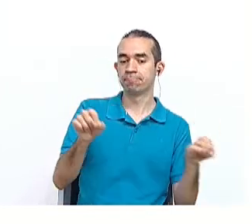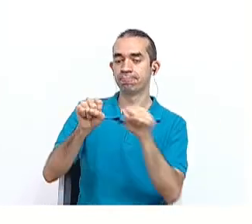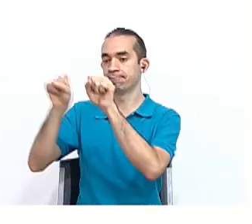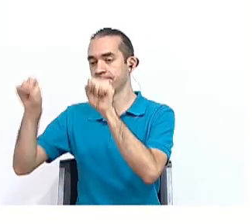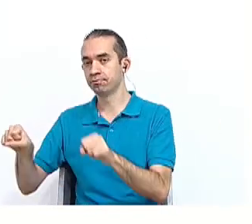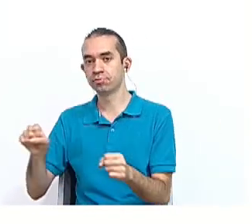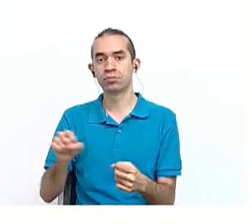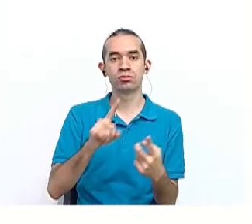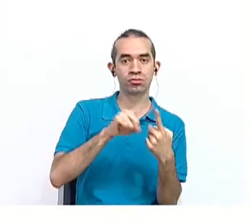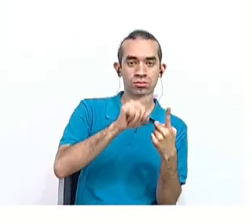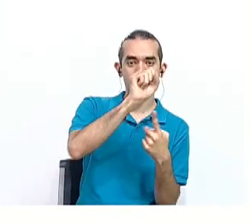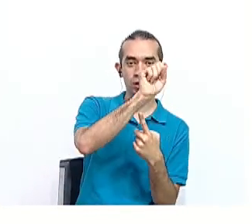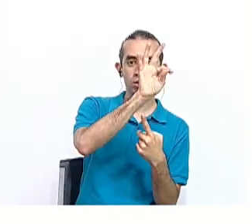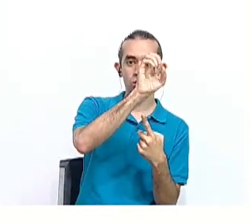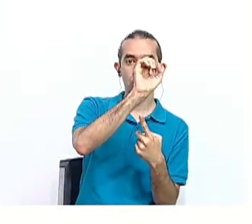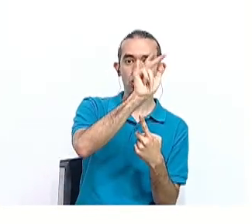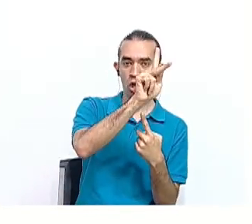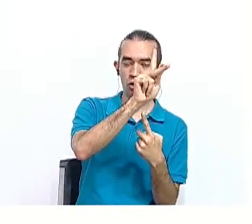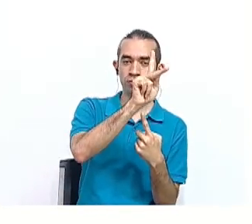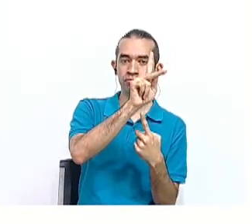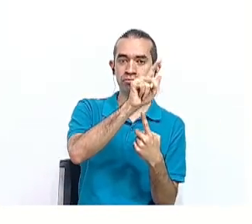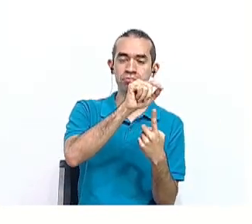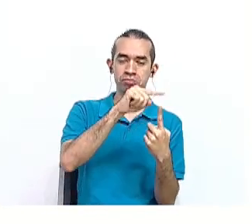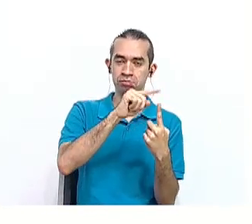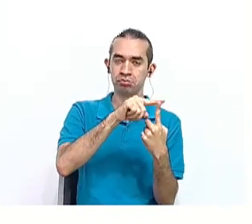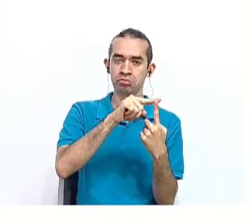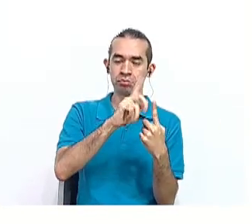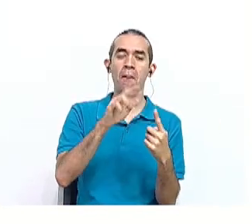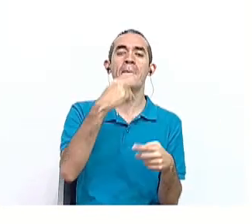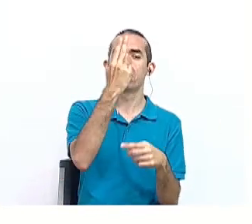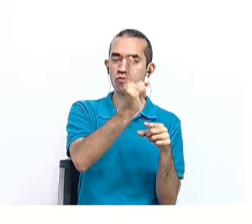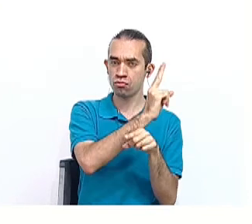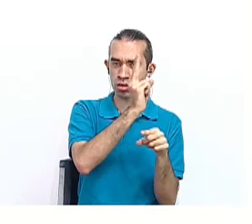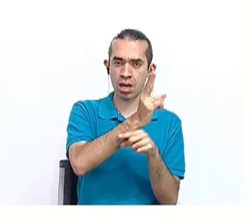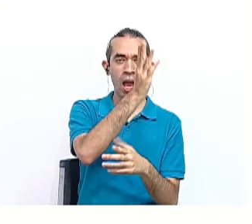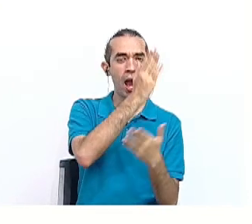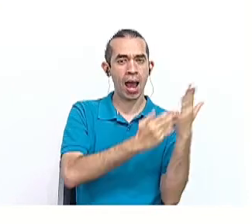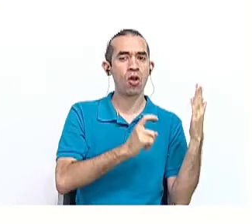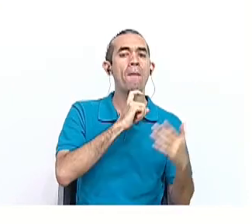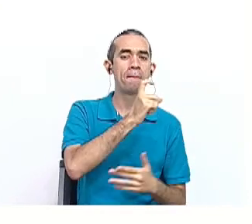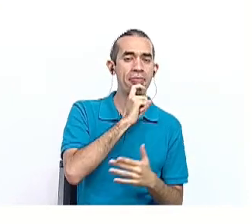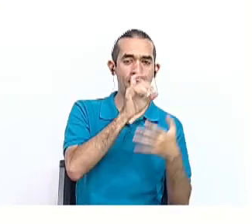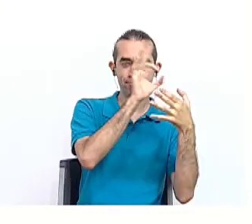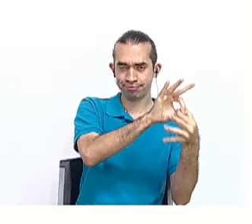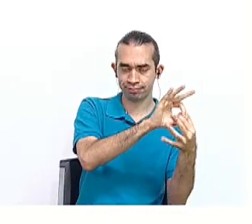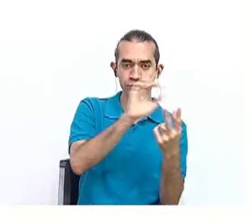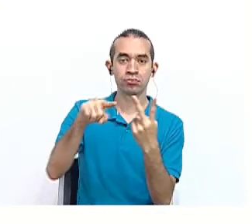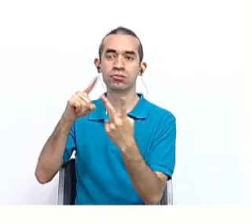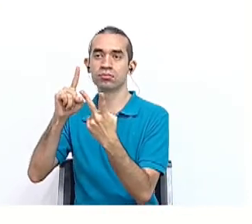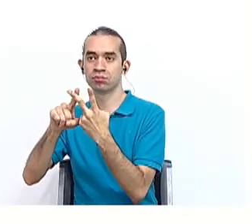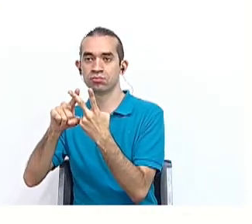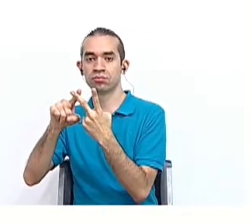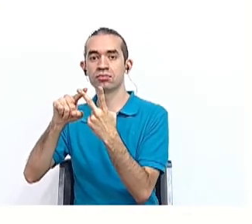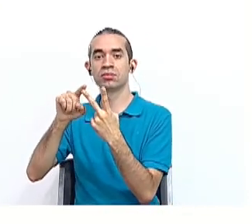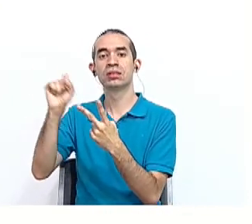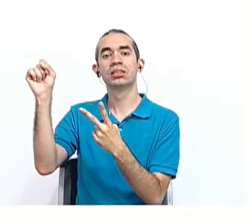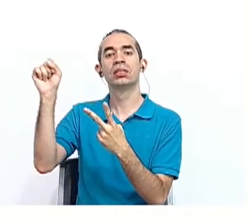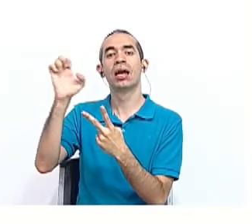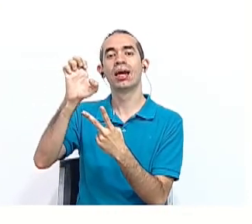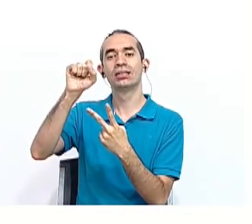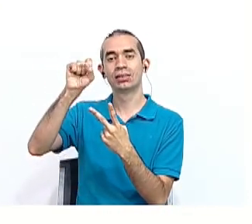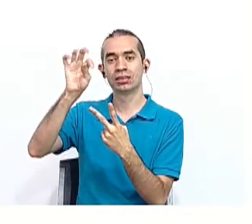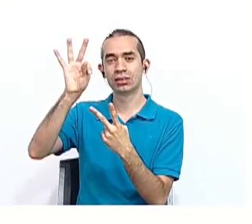El sistema Stock, que también vamos a utilizarlo para cuando hay presencia de metales, y el sistema